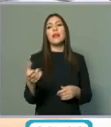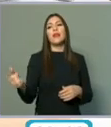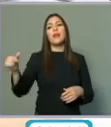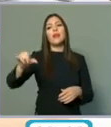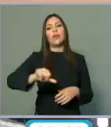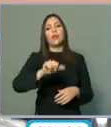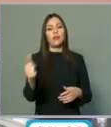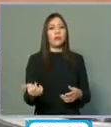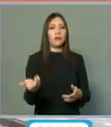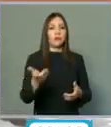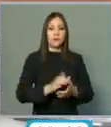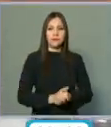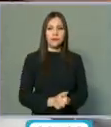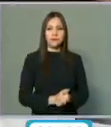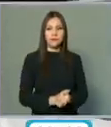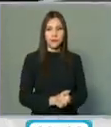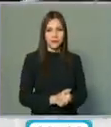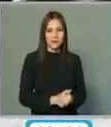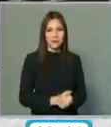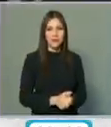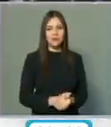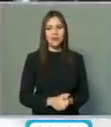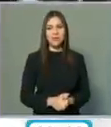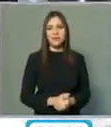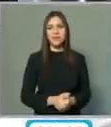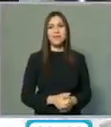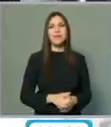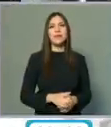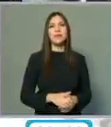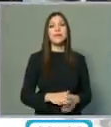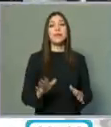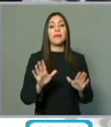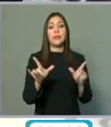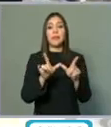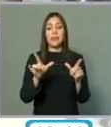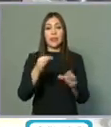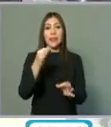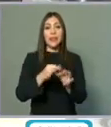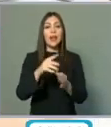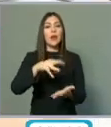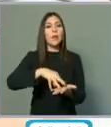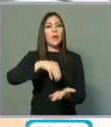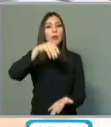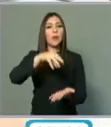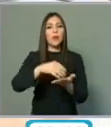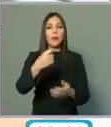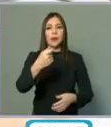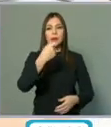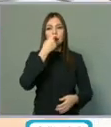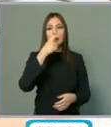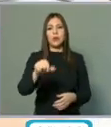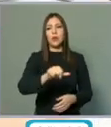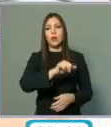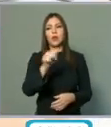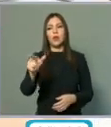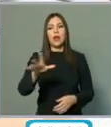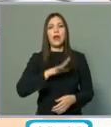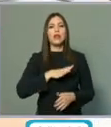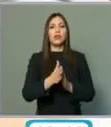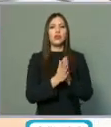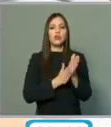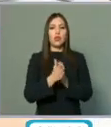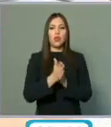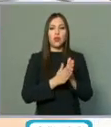buena energía, ya ves. Push play, ¿ok? Exacto. Vamos entonces, ya que tenemos nuestro polvo de galletas, yo acá ya tengo uno de chocolate